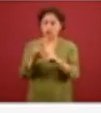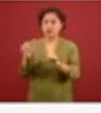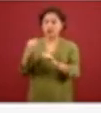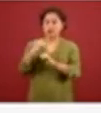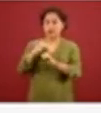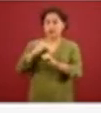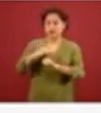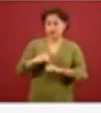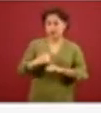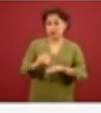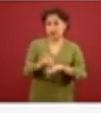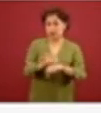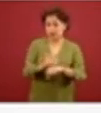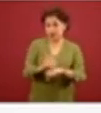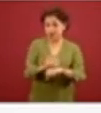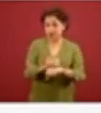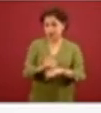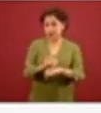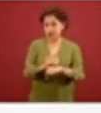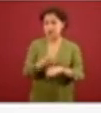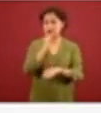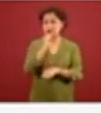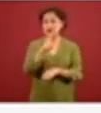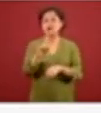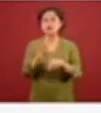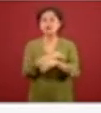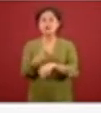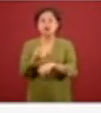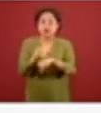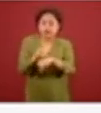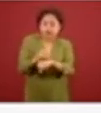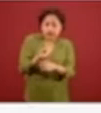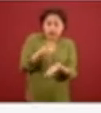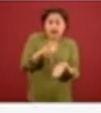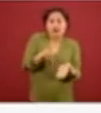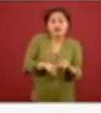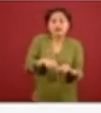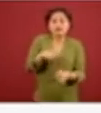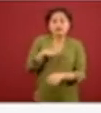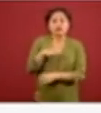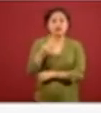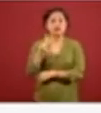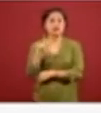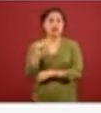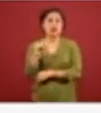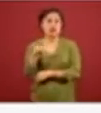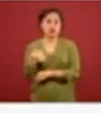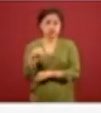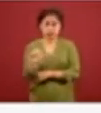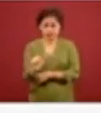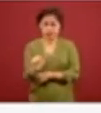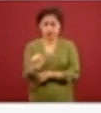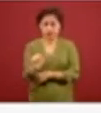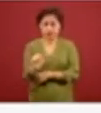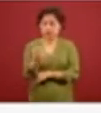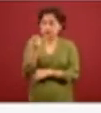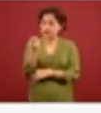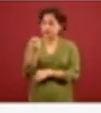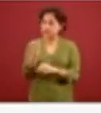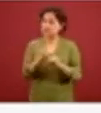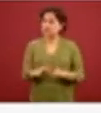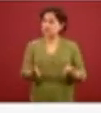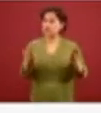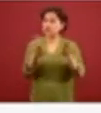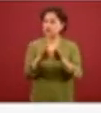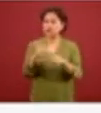qué? Porque el plasma se obtiene a través de la sangre, es un componente de la sangre. Pero centren su atención en este